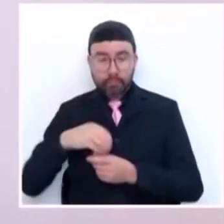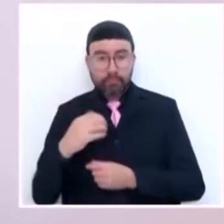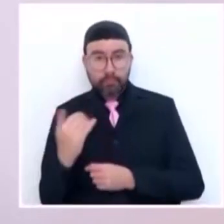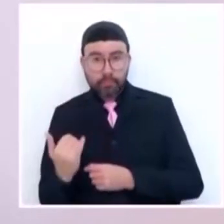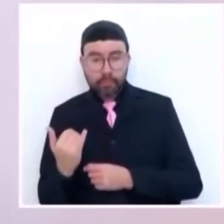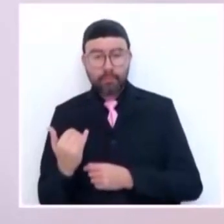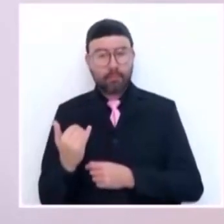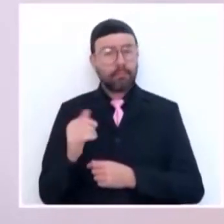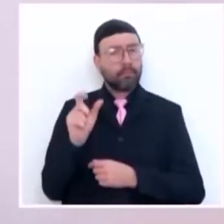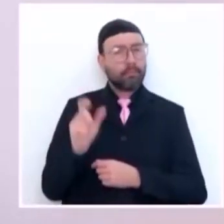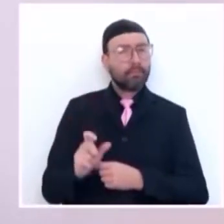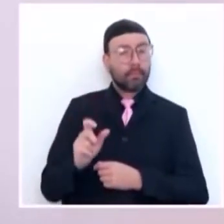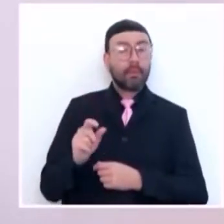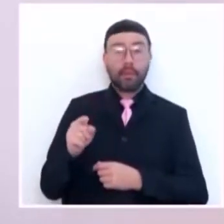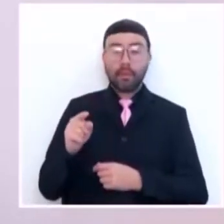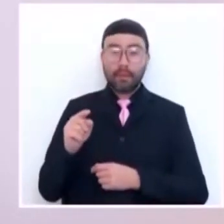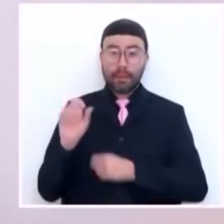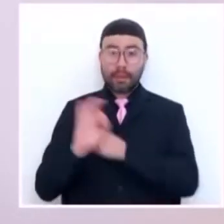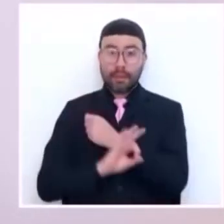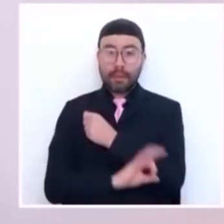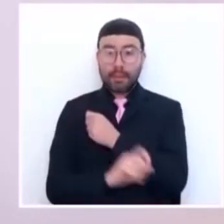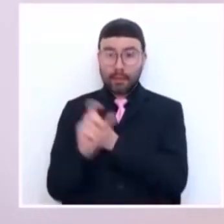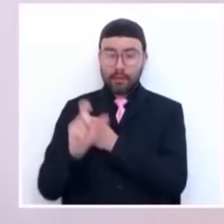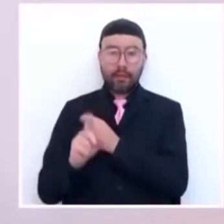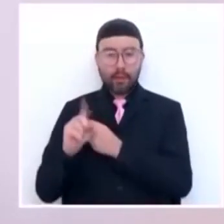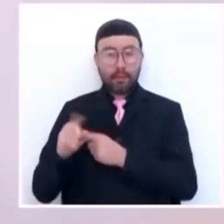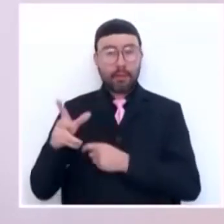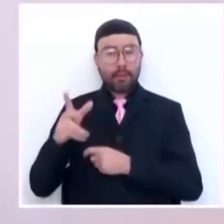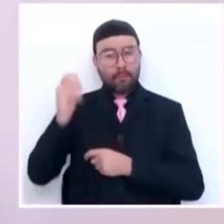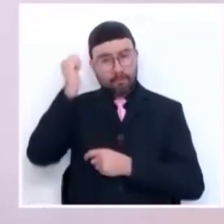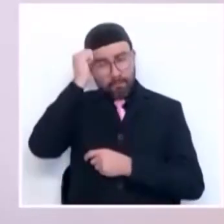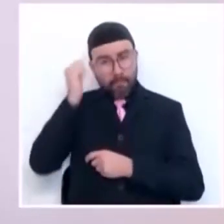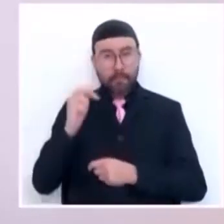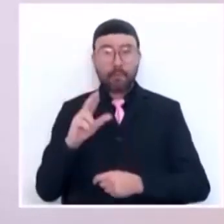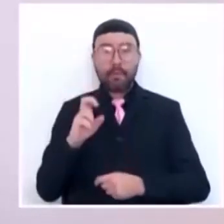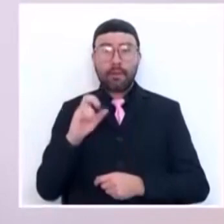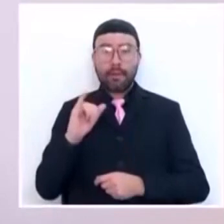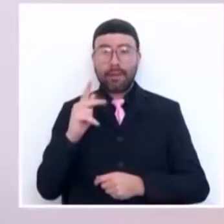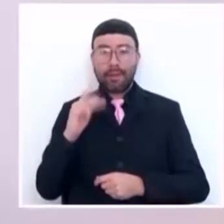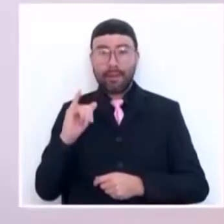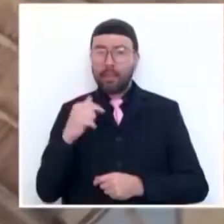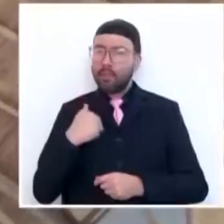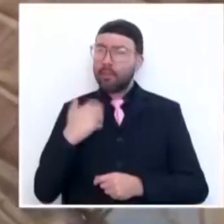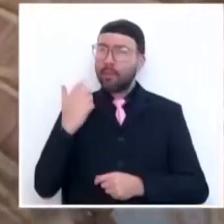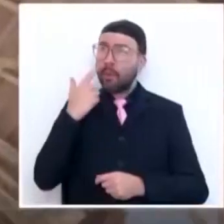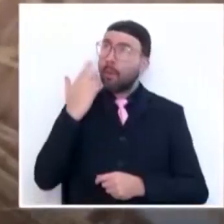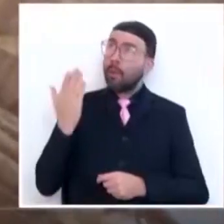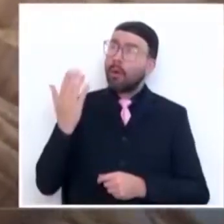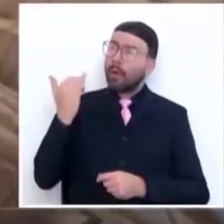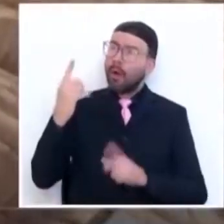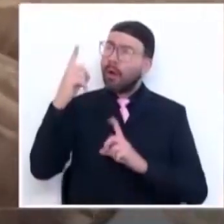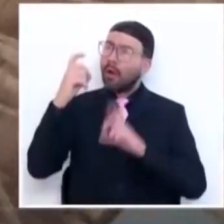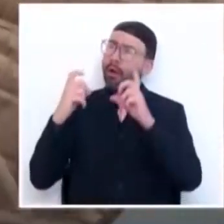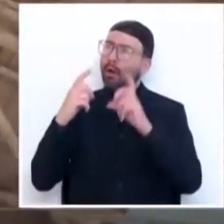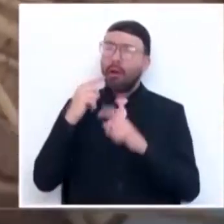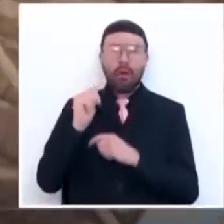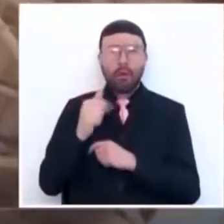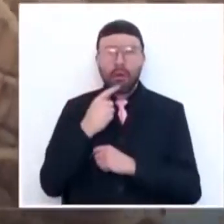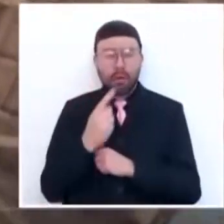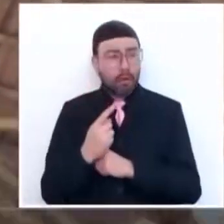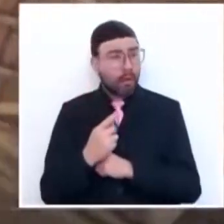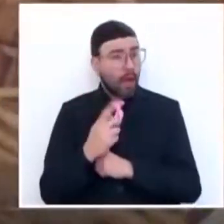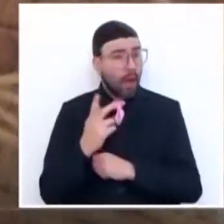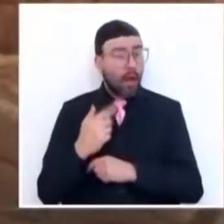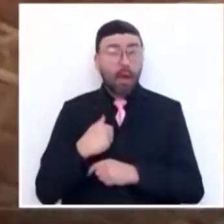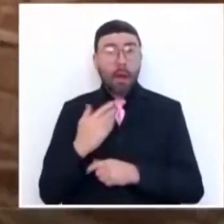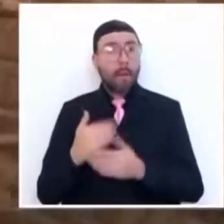Ella es psicóloga y es maestra en Reiki. Y quiero también mostrar estas imágenes porque ustedes dirán, a mí al principio